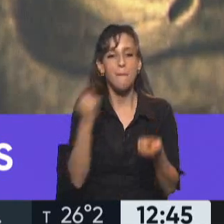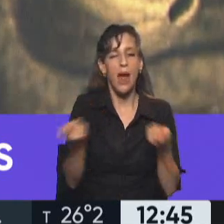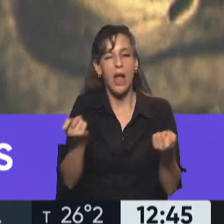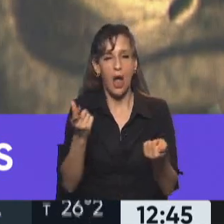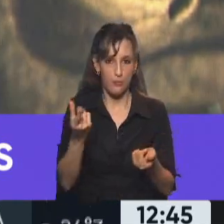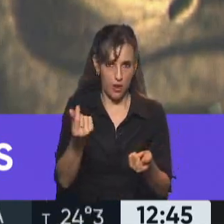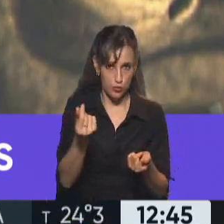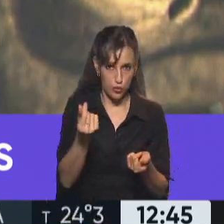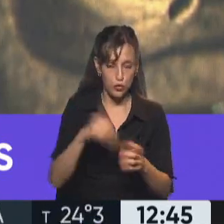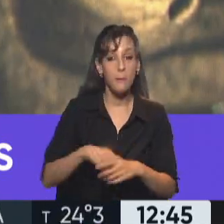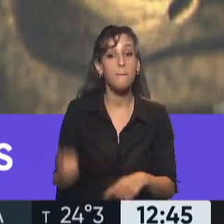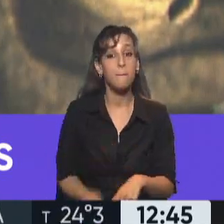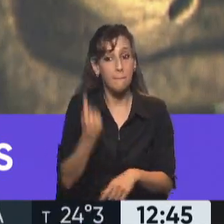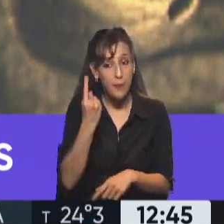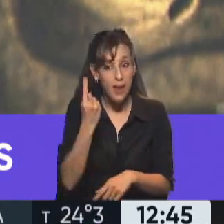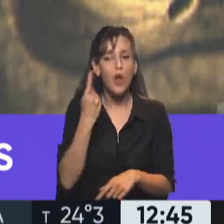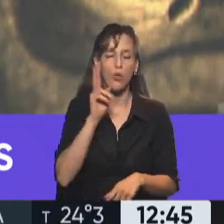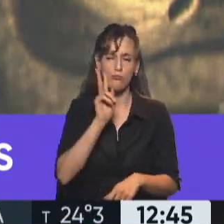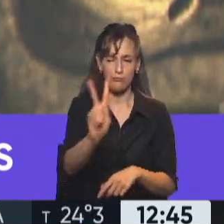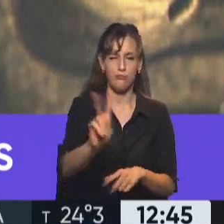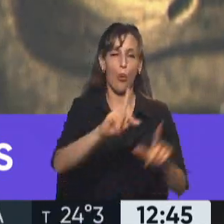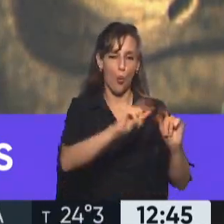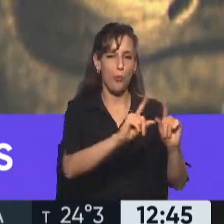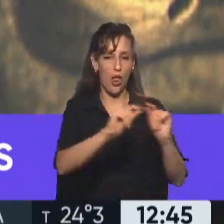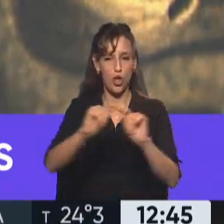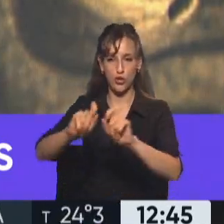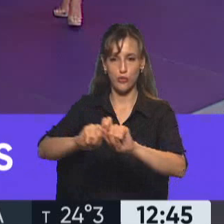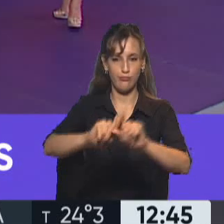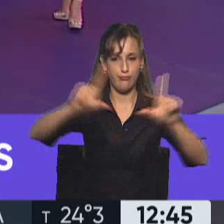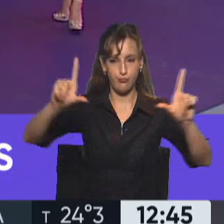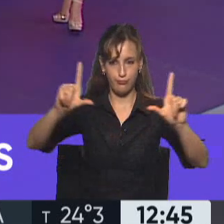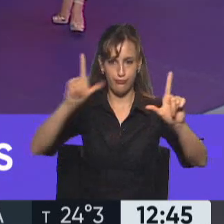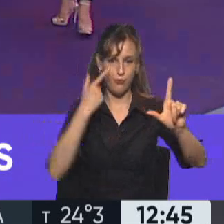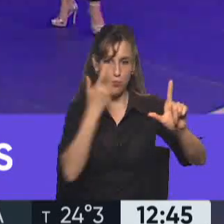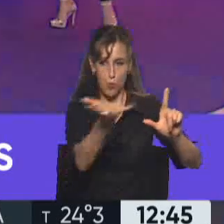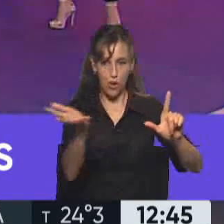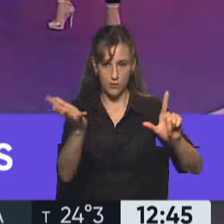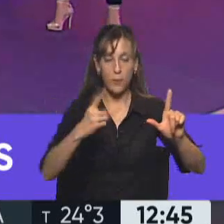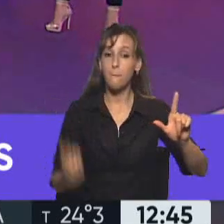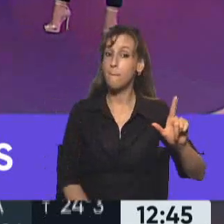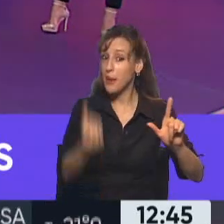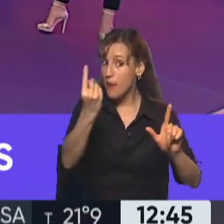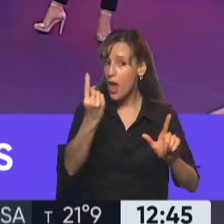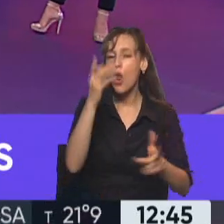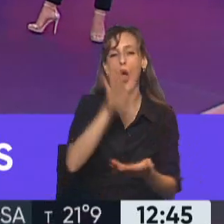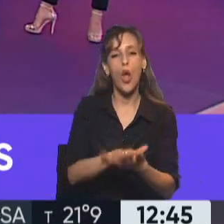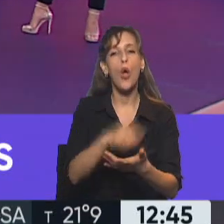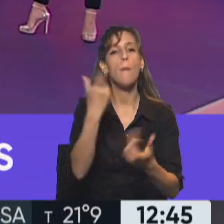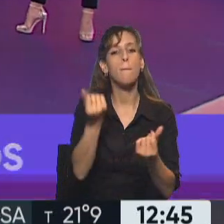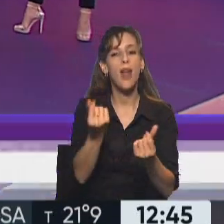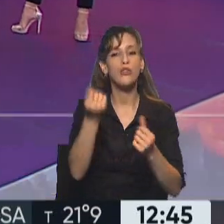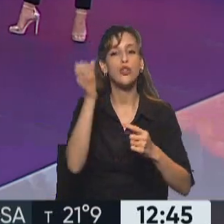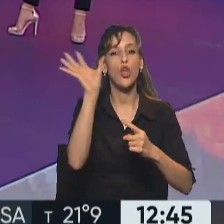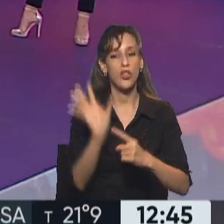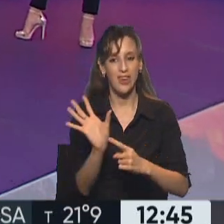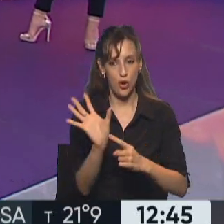precios. Primero les propongo ver un poco de numeritos, ver un poco de variables. Vamos primero con el precio del trigo,